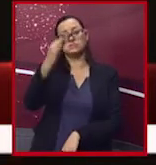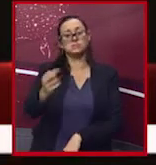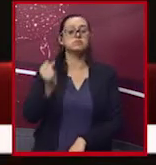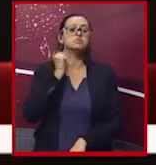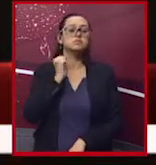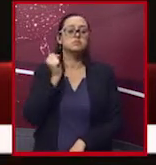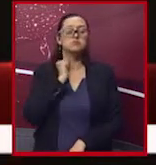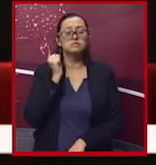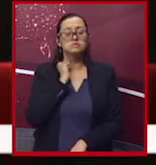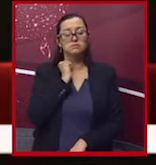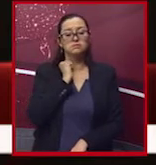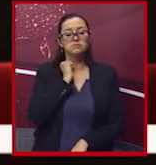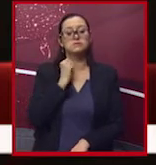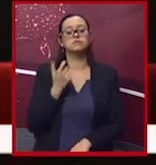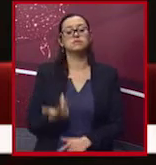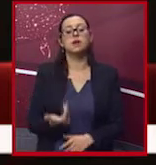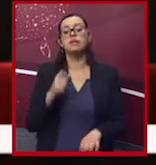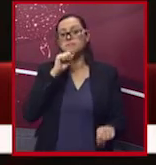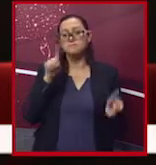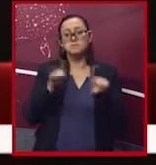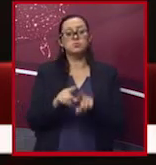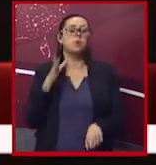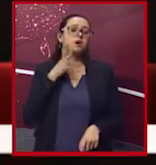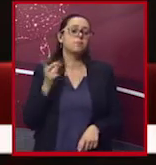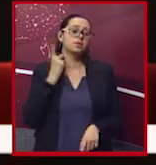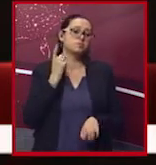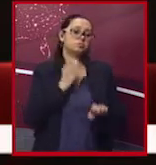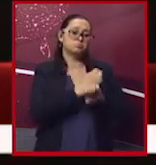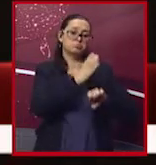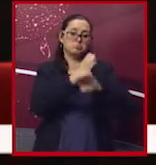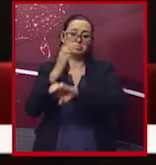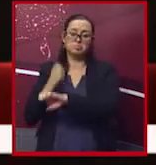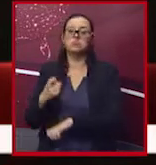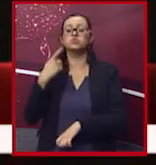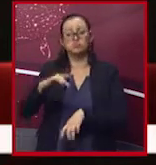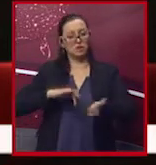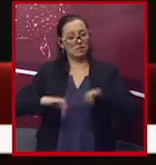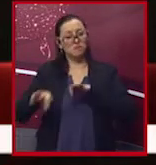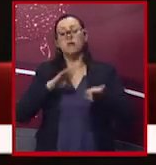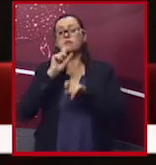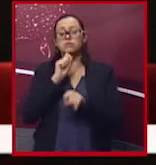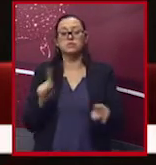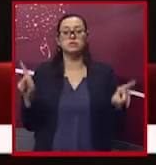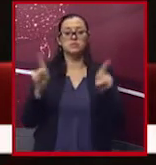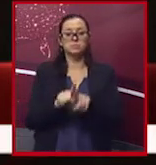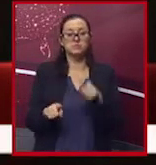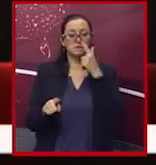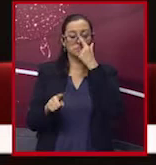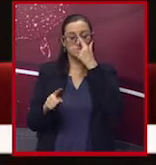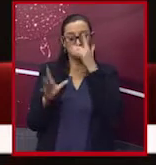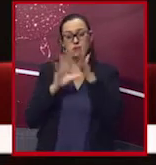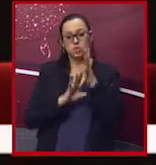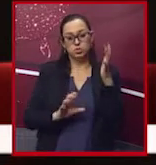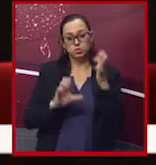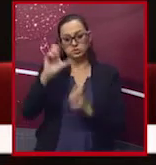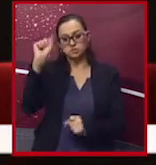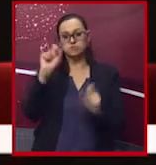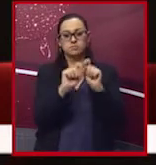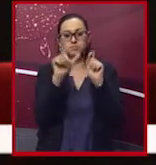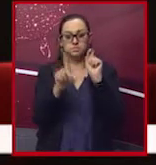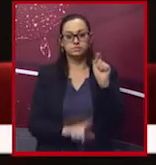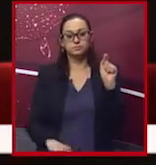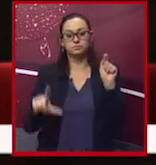Senado, a los congresos locales, para que también hagan su trabajo, para que en la Constitución